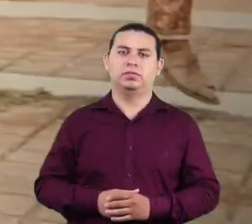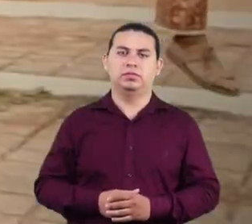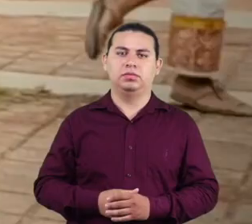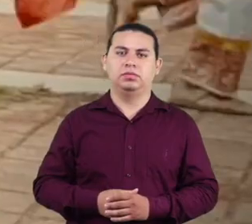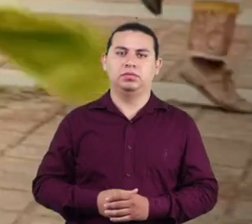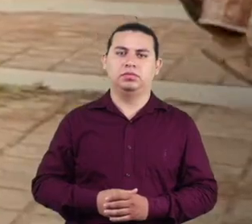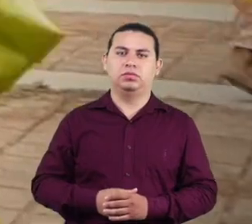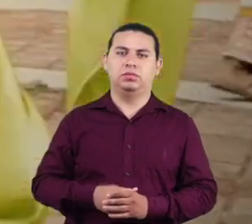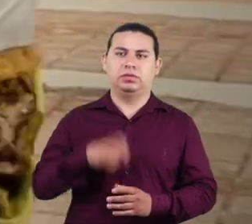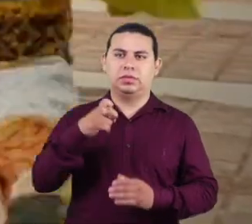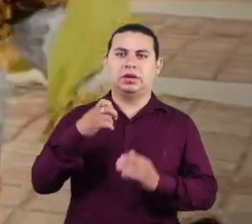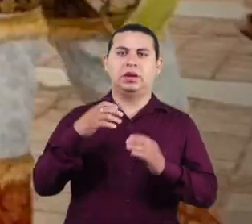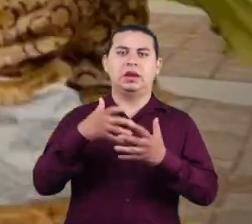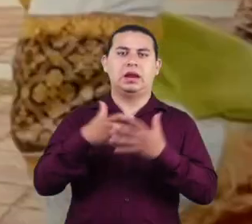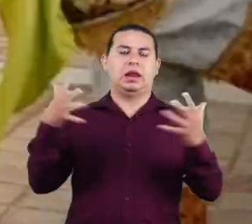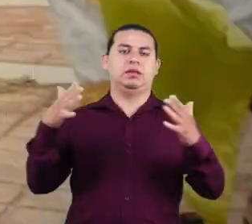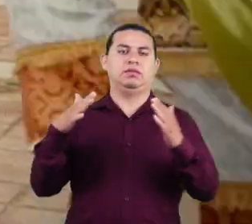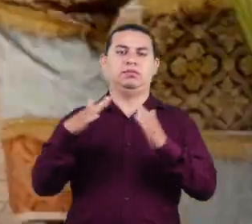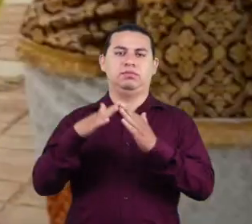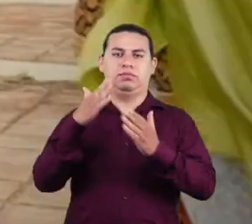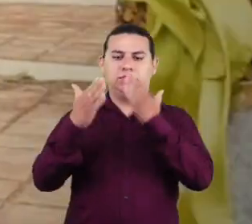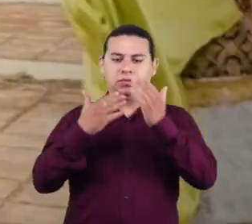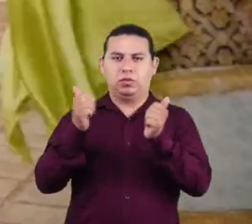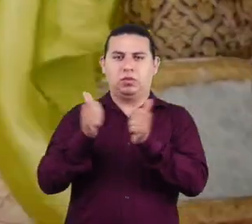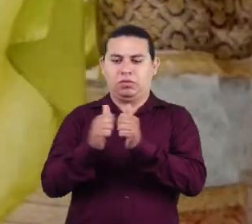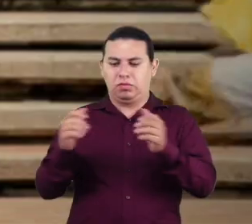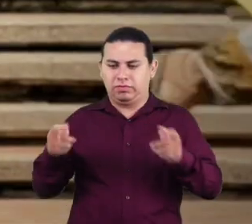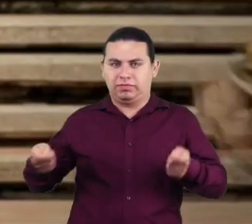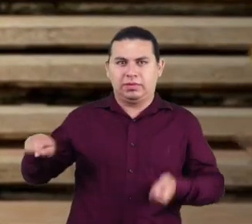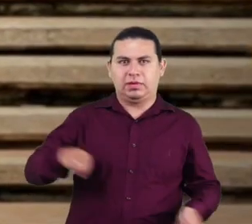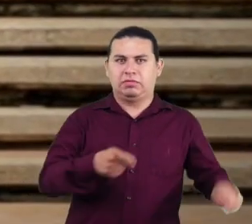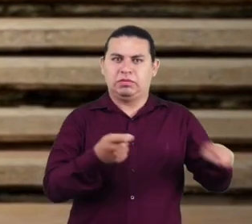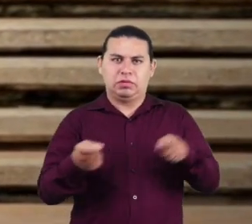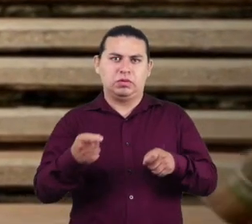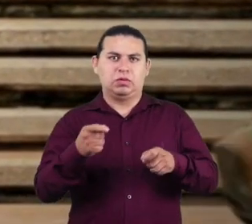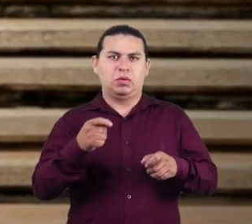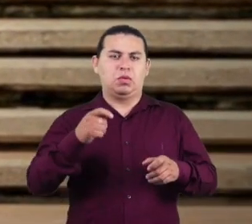Esto es Oaxaca, esto es la Guelaguetza.